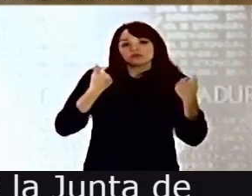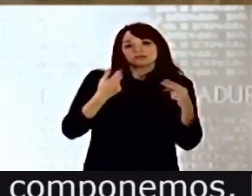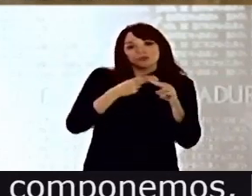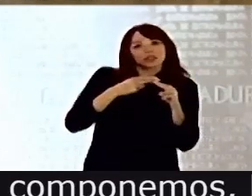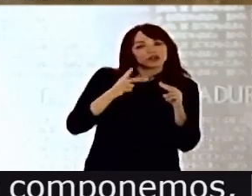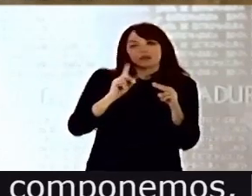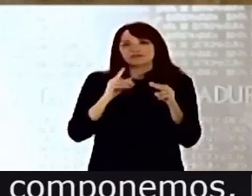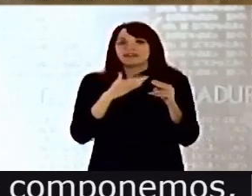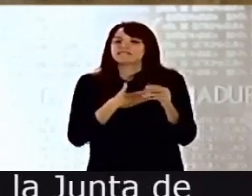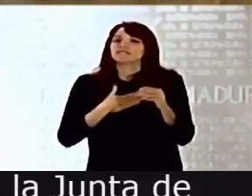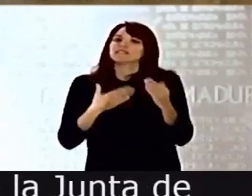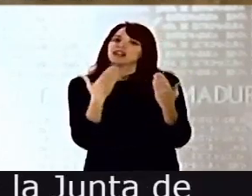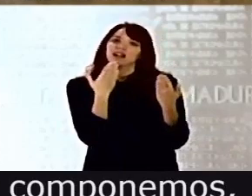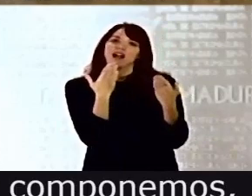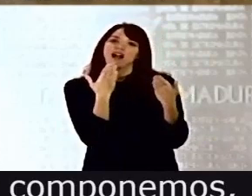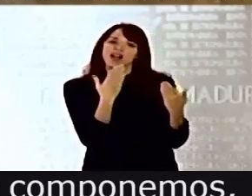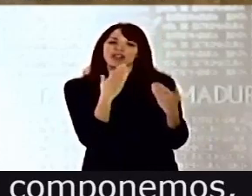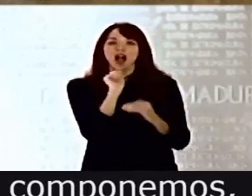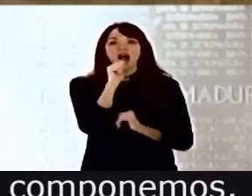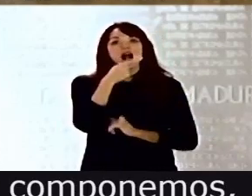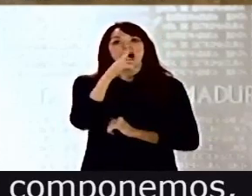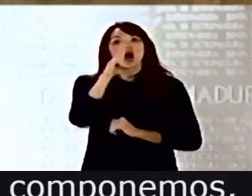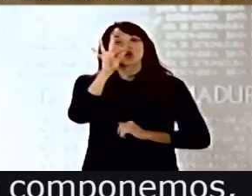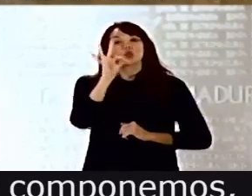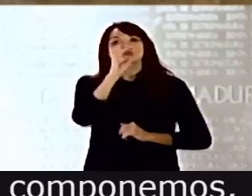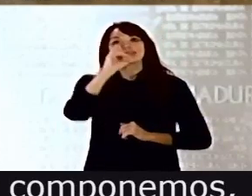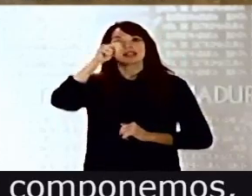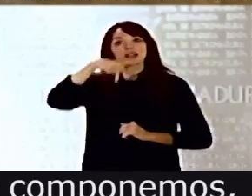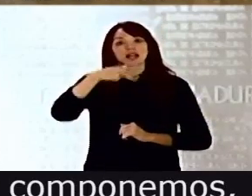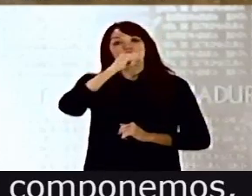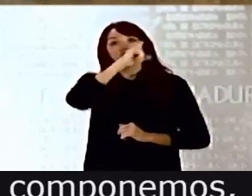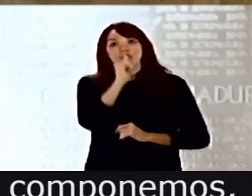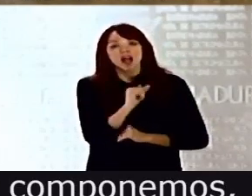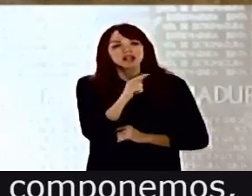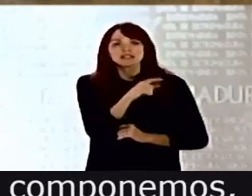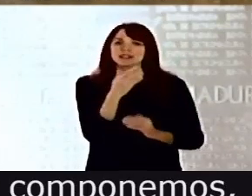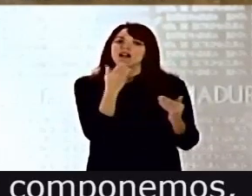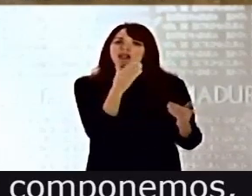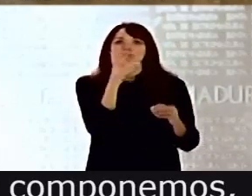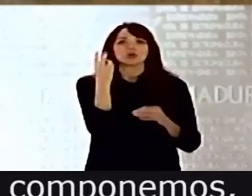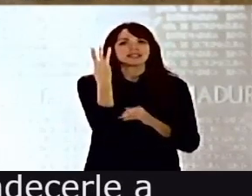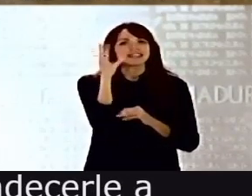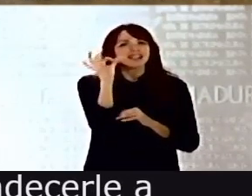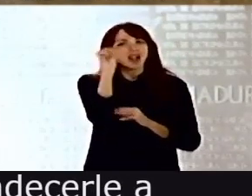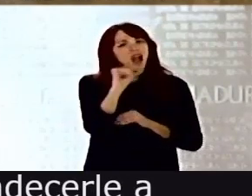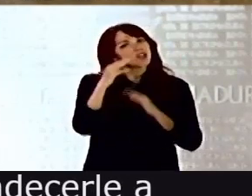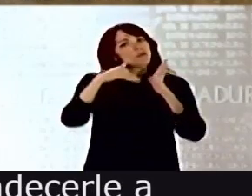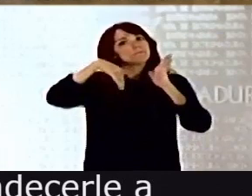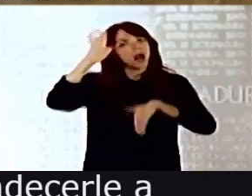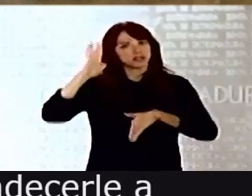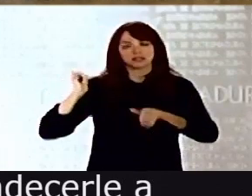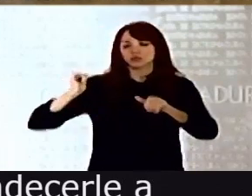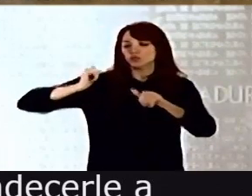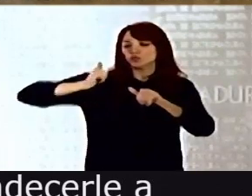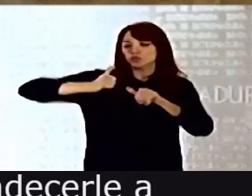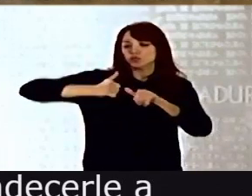políticos, pues queremos agradecerle a Agustín González el esfuerzo pues, de más de 30 años en esta administración,